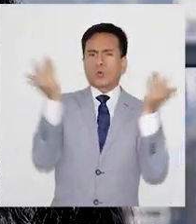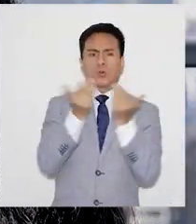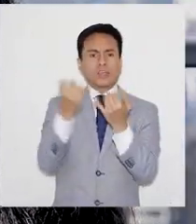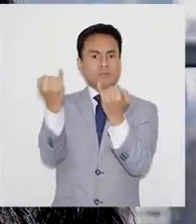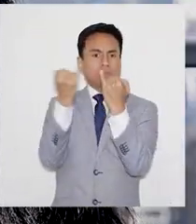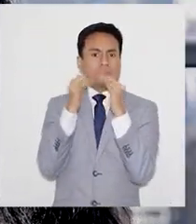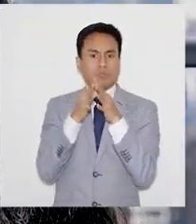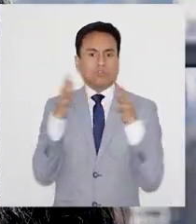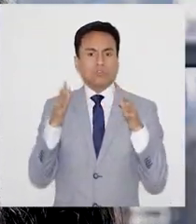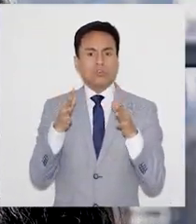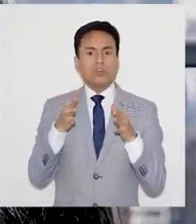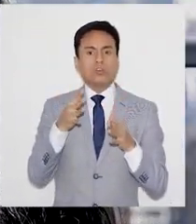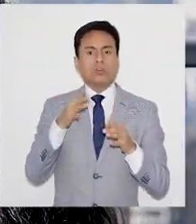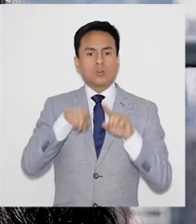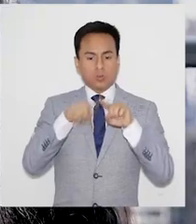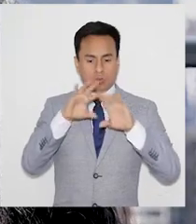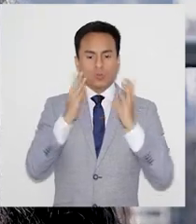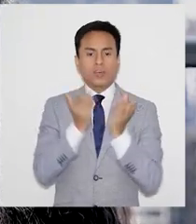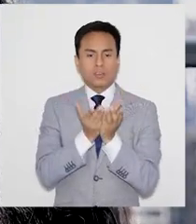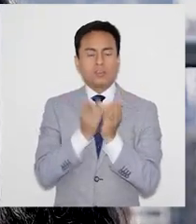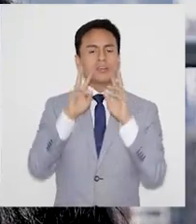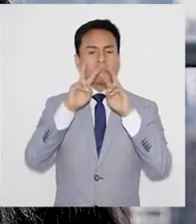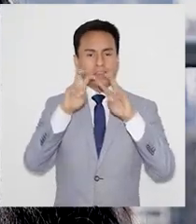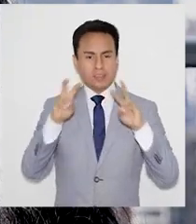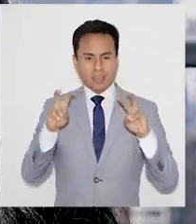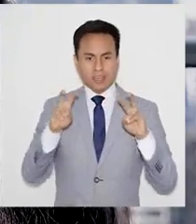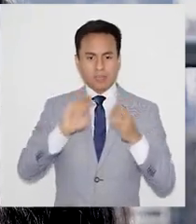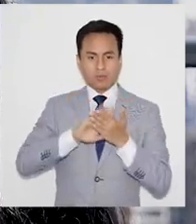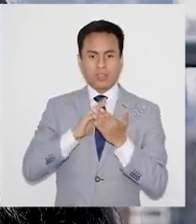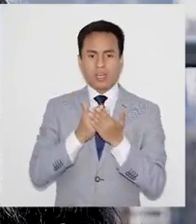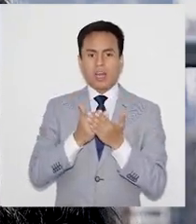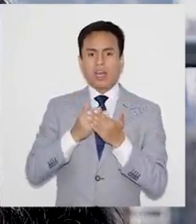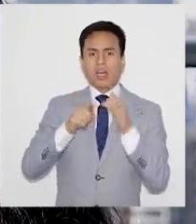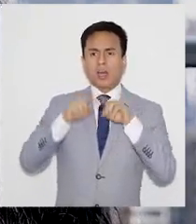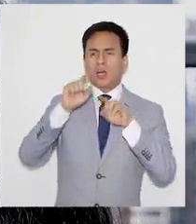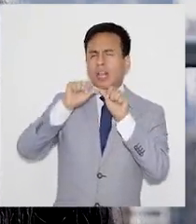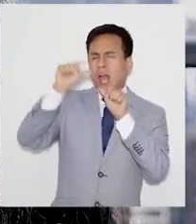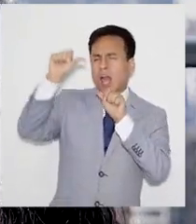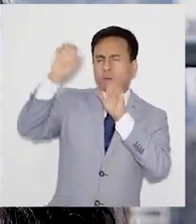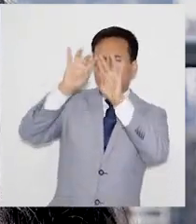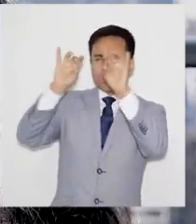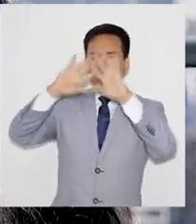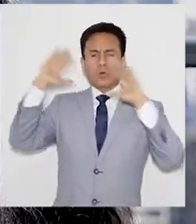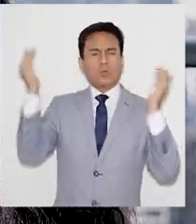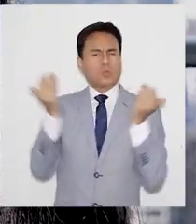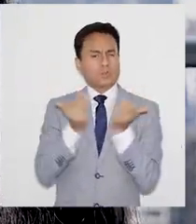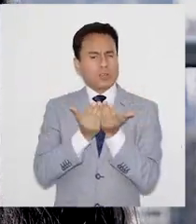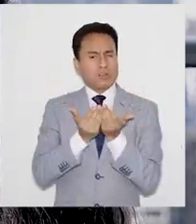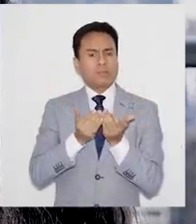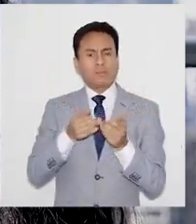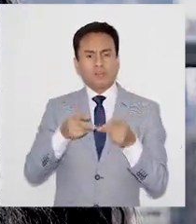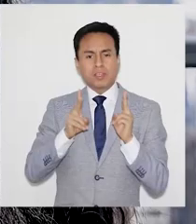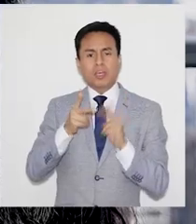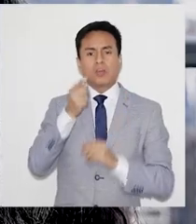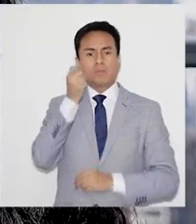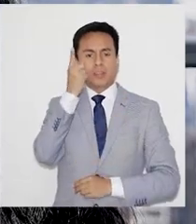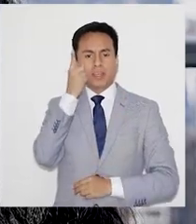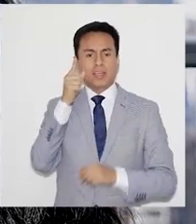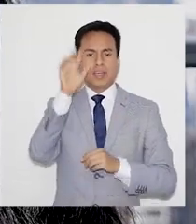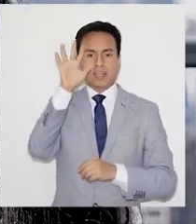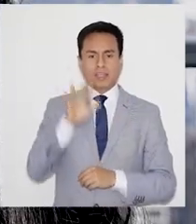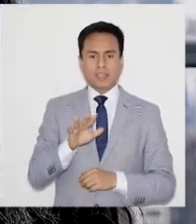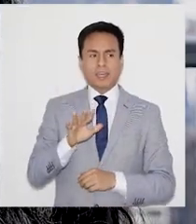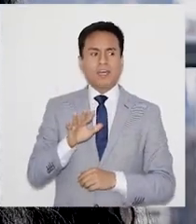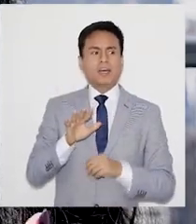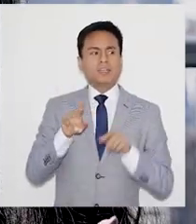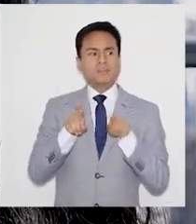muchísimo acerca de nuestro propio planeta. Investigar el estado actual del universo nos permite comprender también las características como